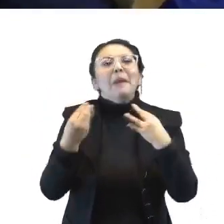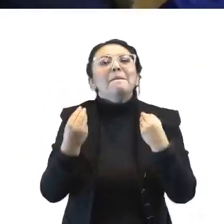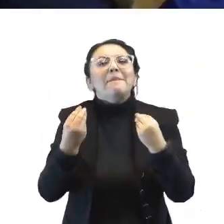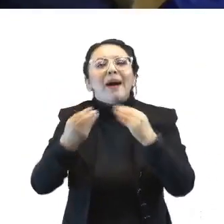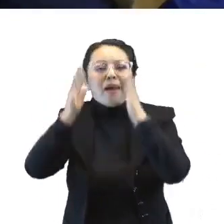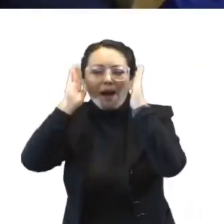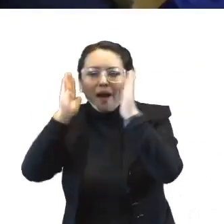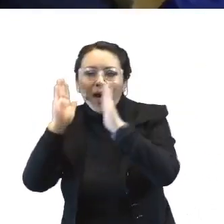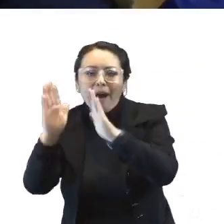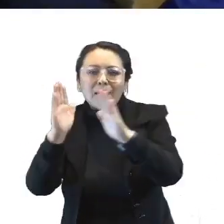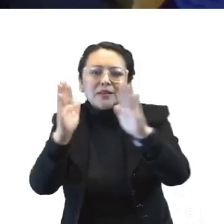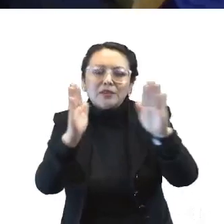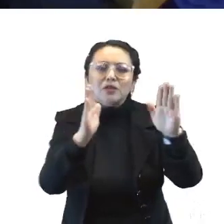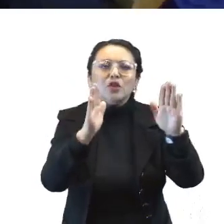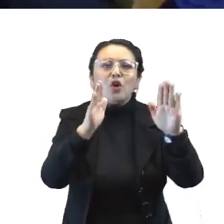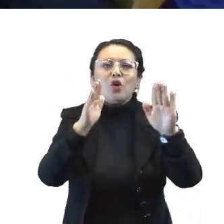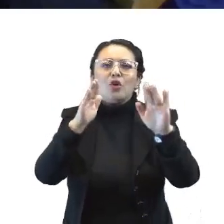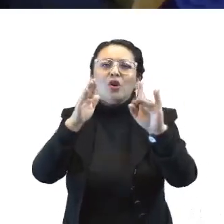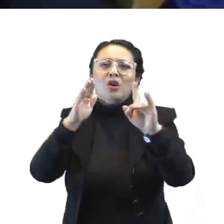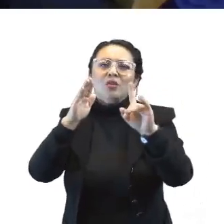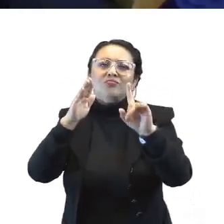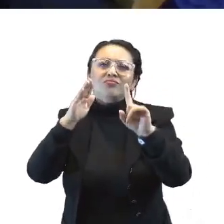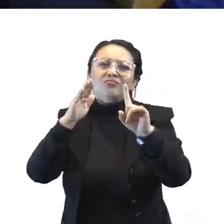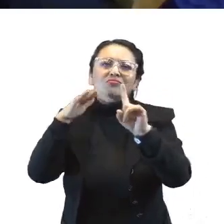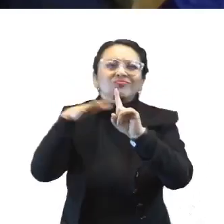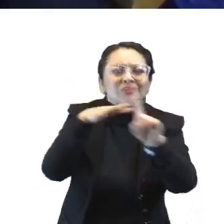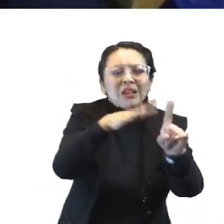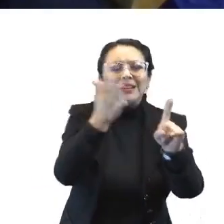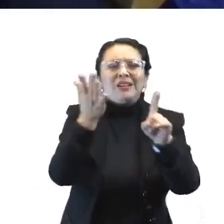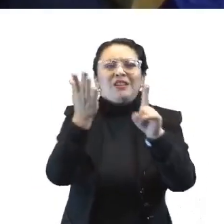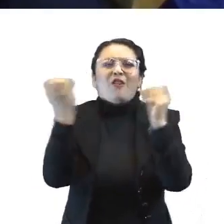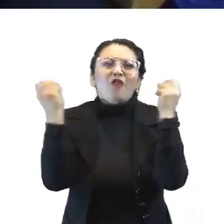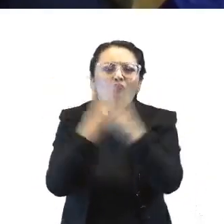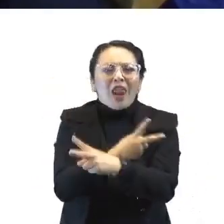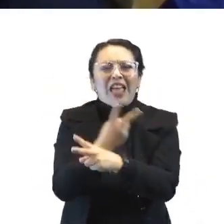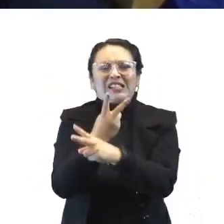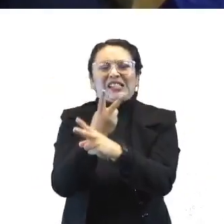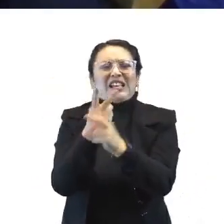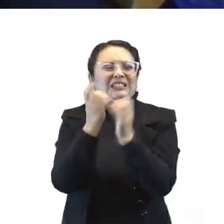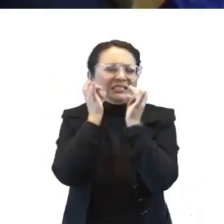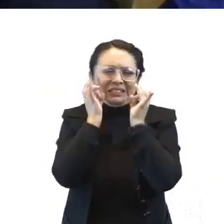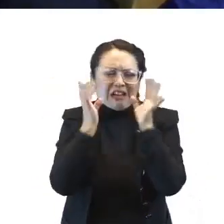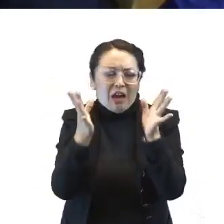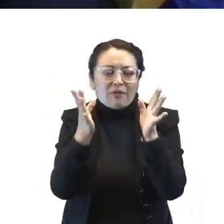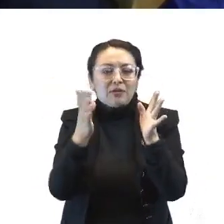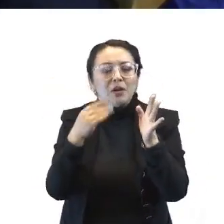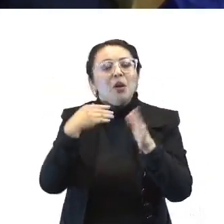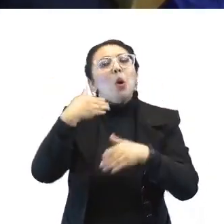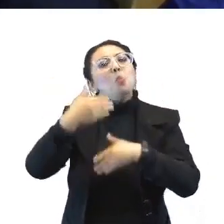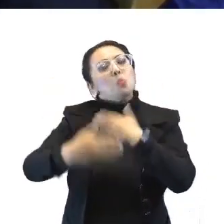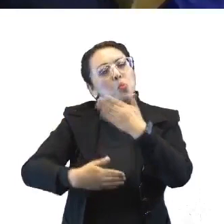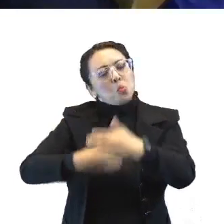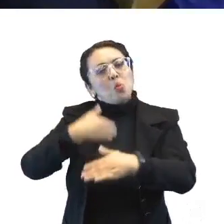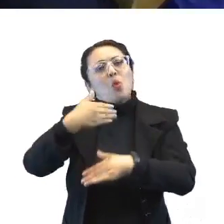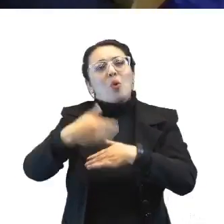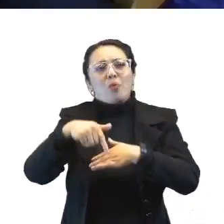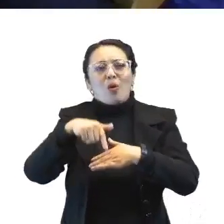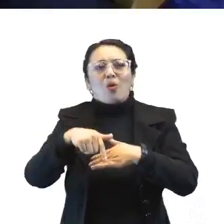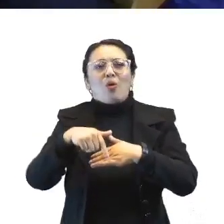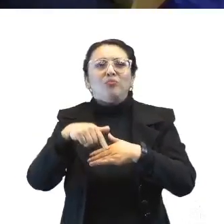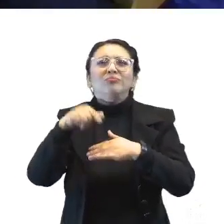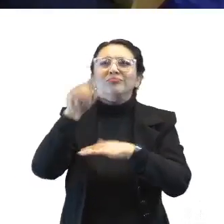las afectaciones, las violencias desproporcionadas que a lo largo y ancho de